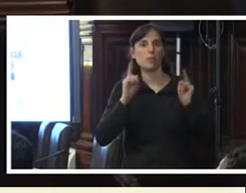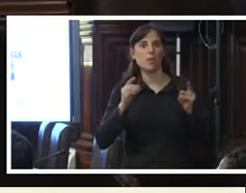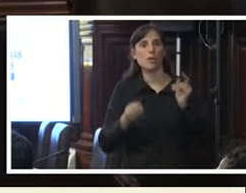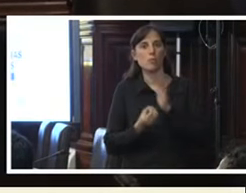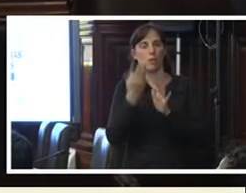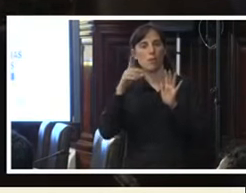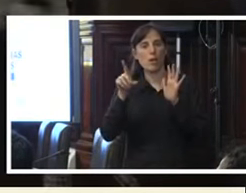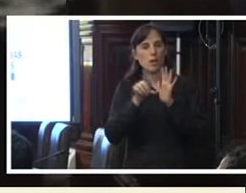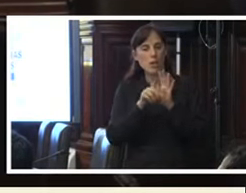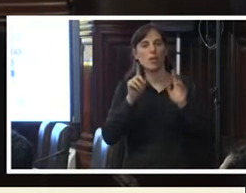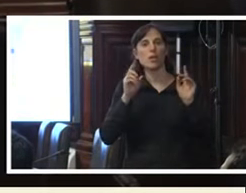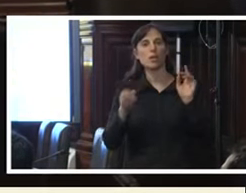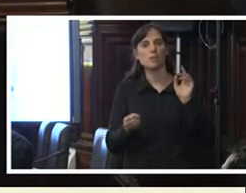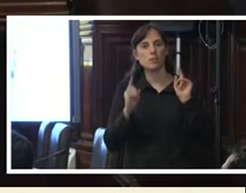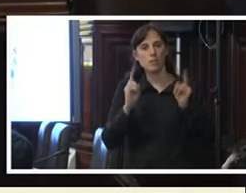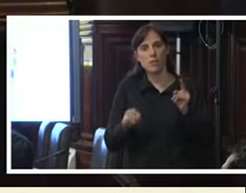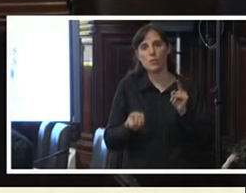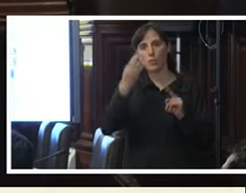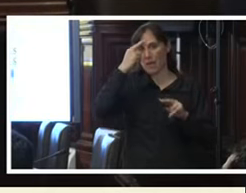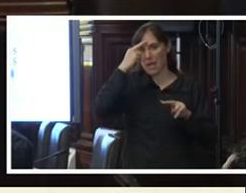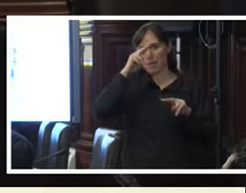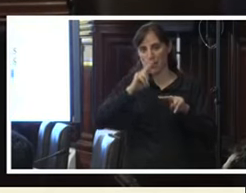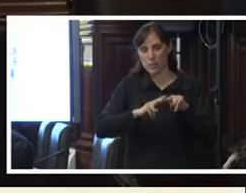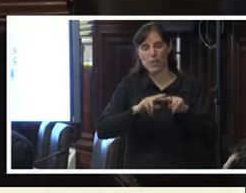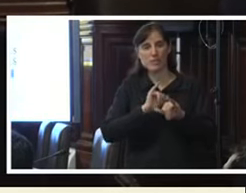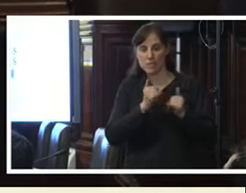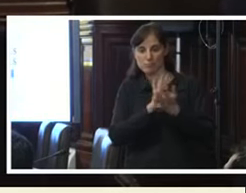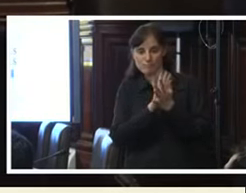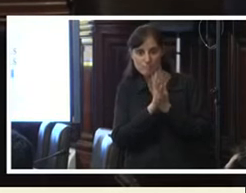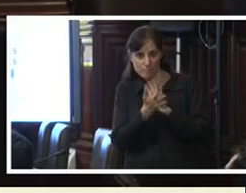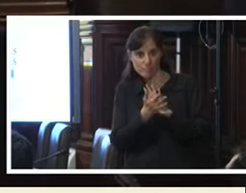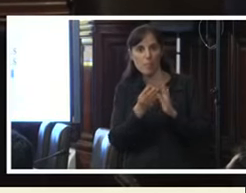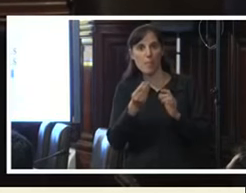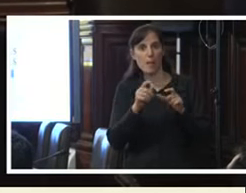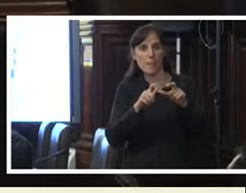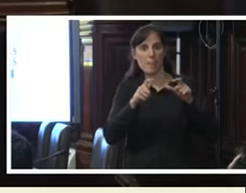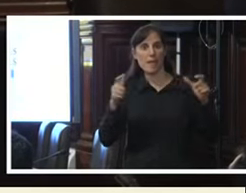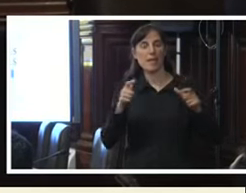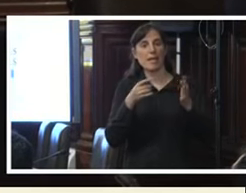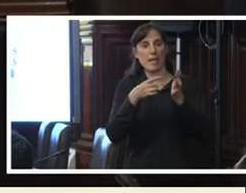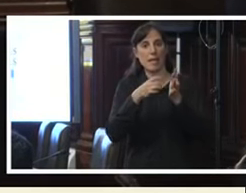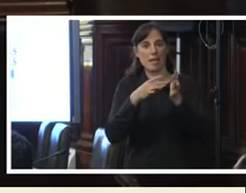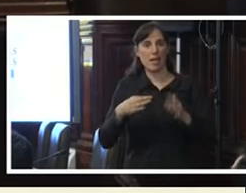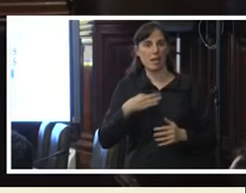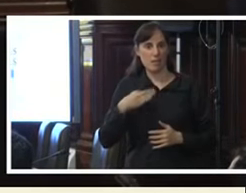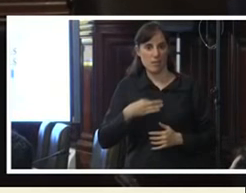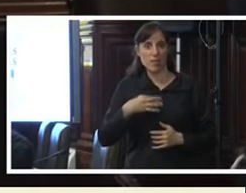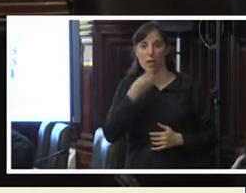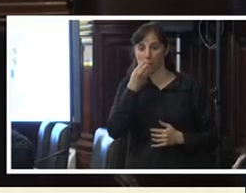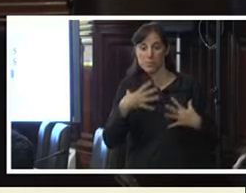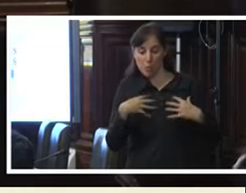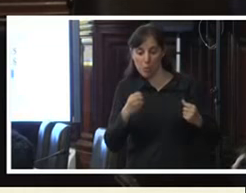enfermedades infecciones infecciosas y parasitarias a lo cual se suma la mejora en la calidad de vida con llevando a un aumento generalizado